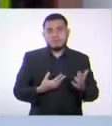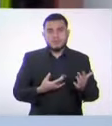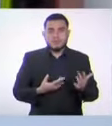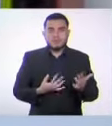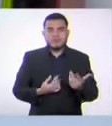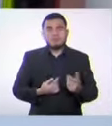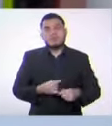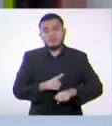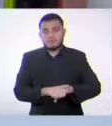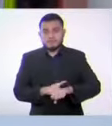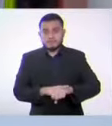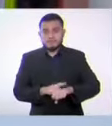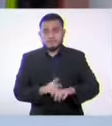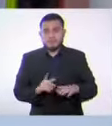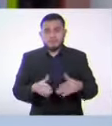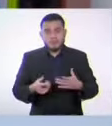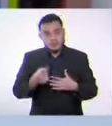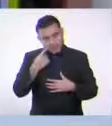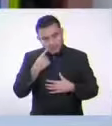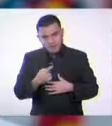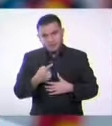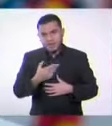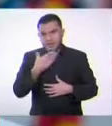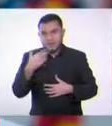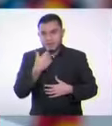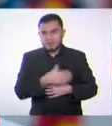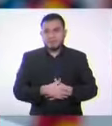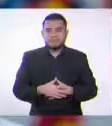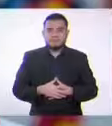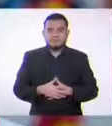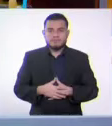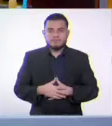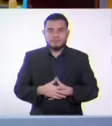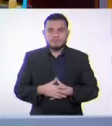unos minutos para observar lo que sucede.